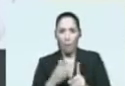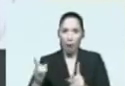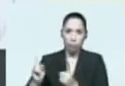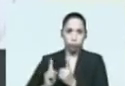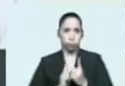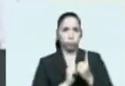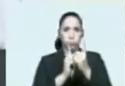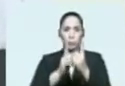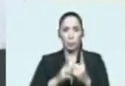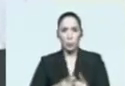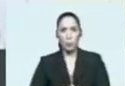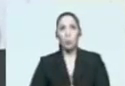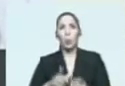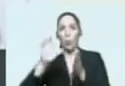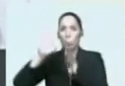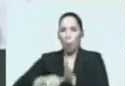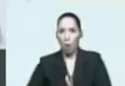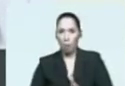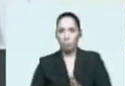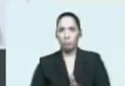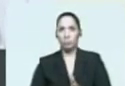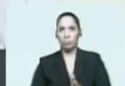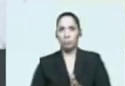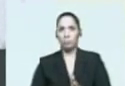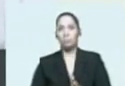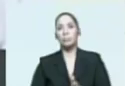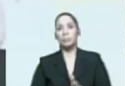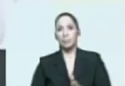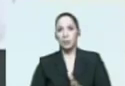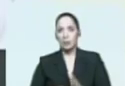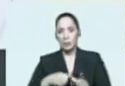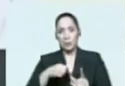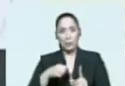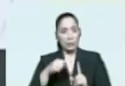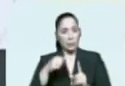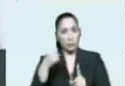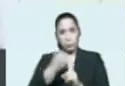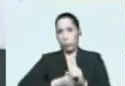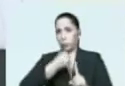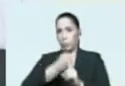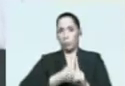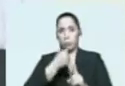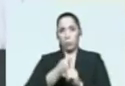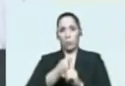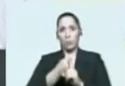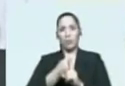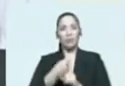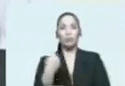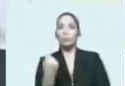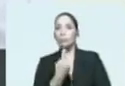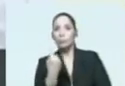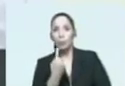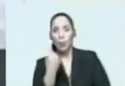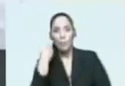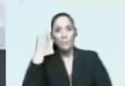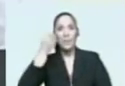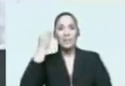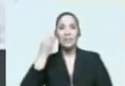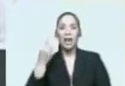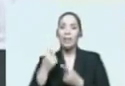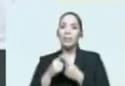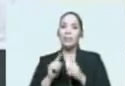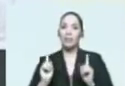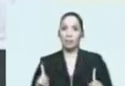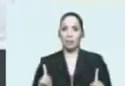las desapariciones forzadas el hostigamiento permanente por el solo hecho de pensar distinto a las élites por el hecho de representar